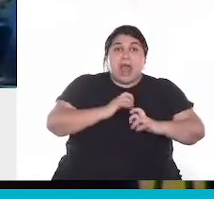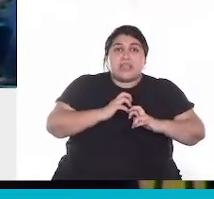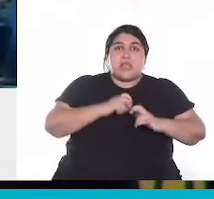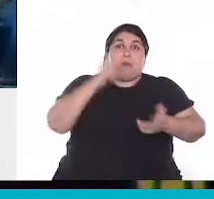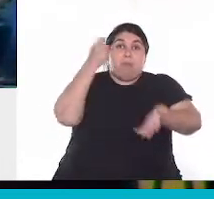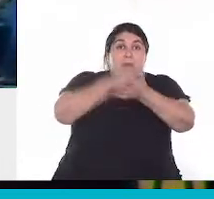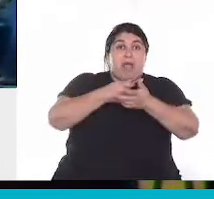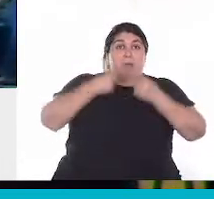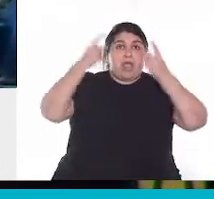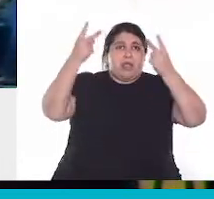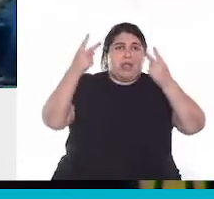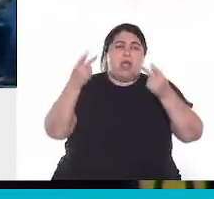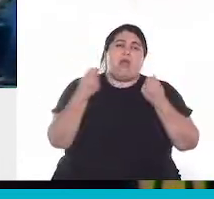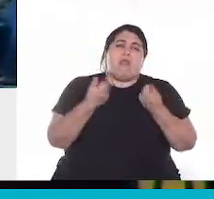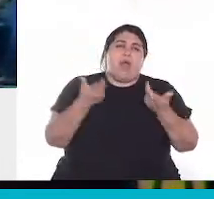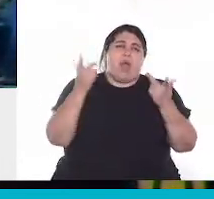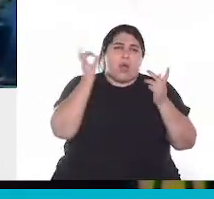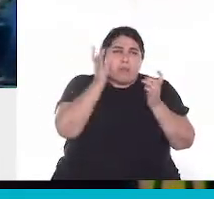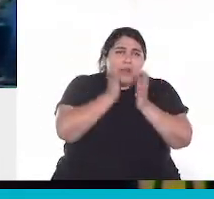los perdonan,